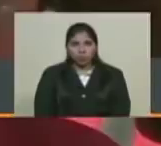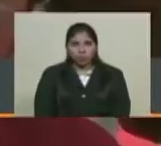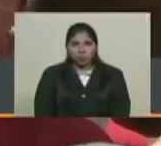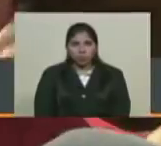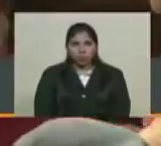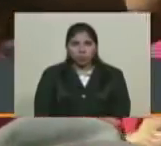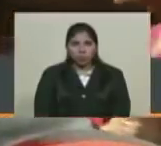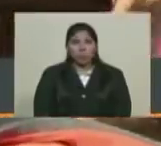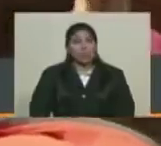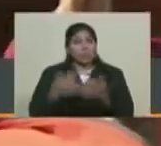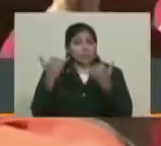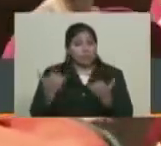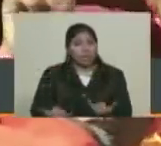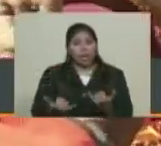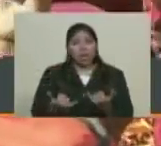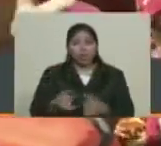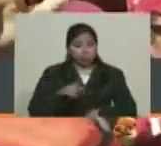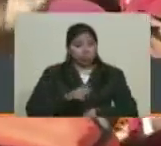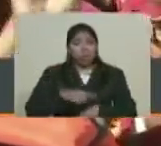Desde ya le hago un llamado